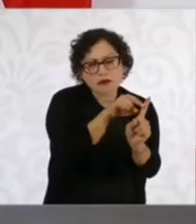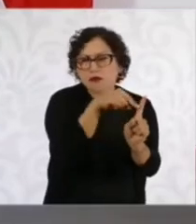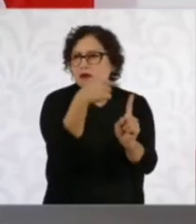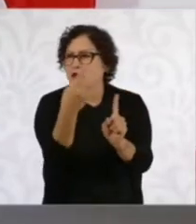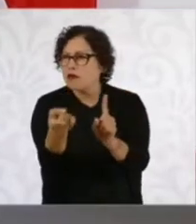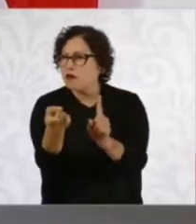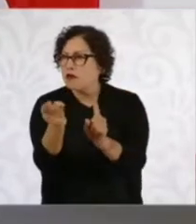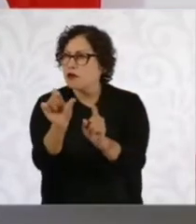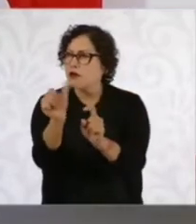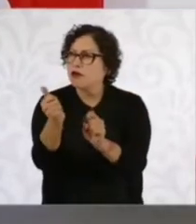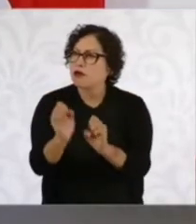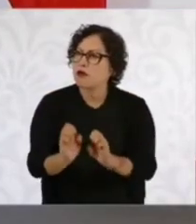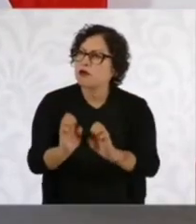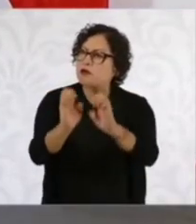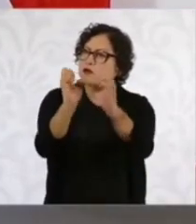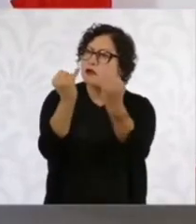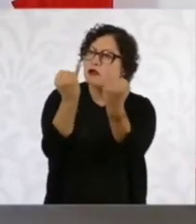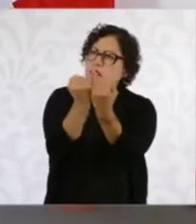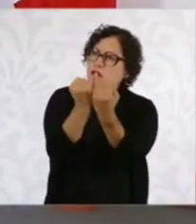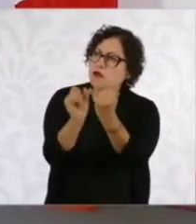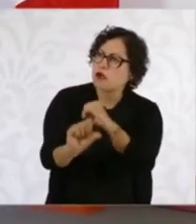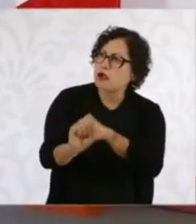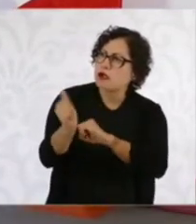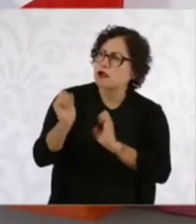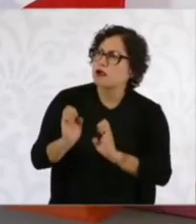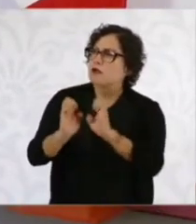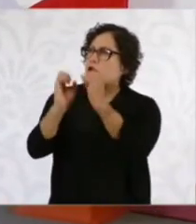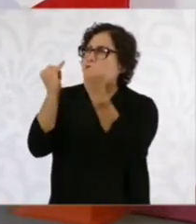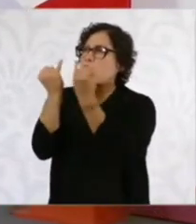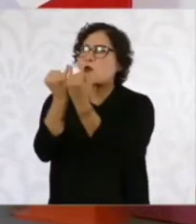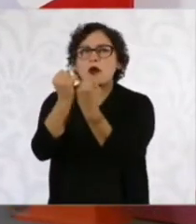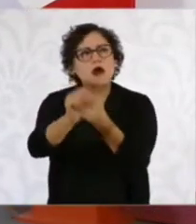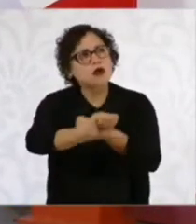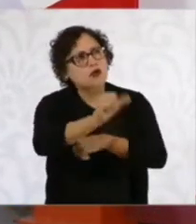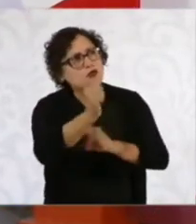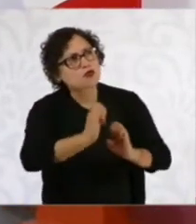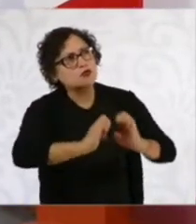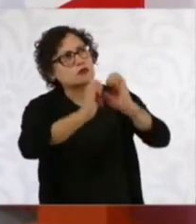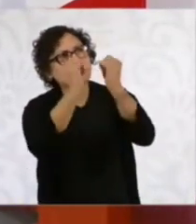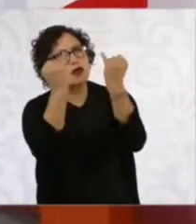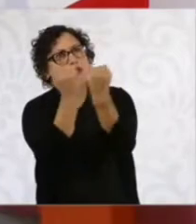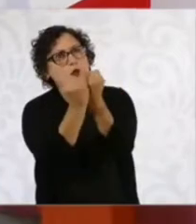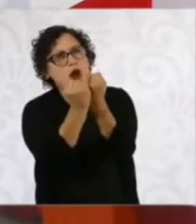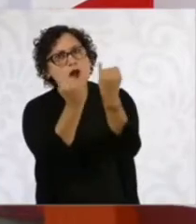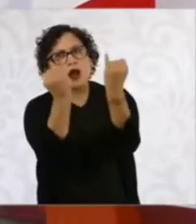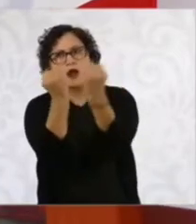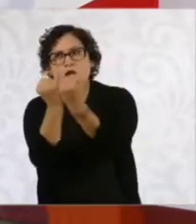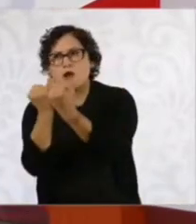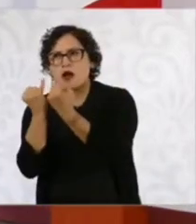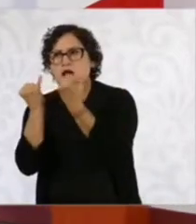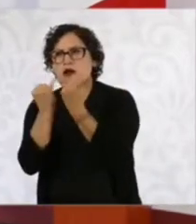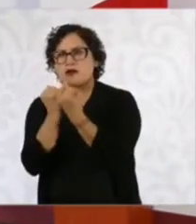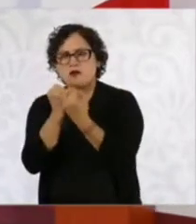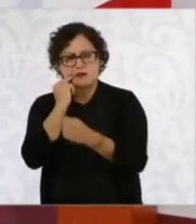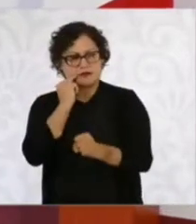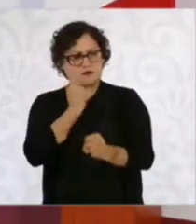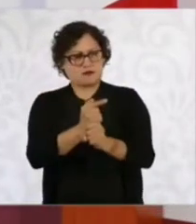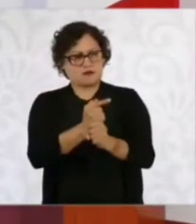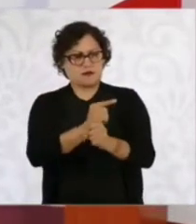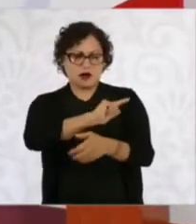edificio también y en otro edificio también. Y entonces empieza a dar cuenta que además violaban los usos de